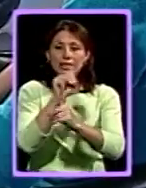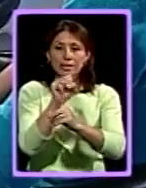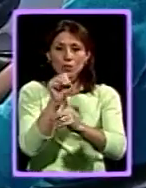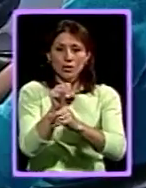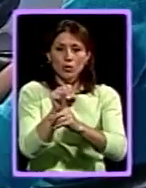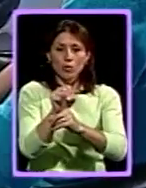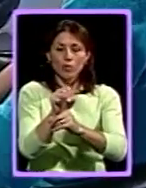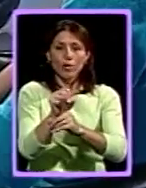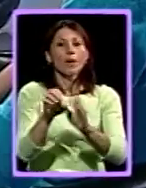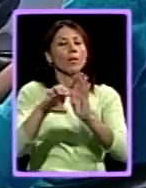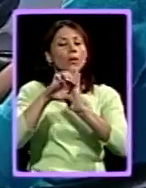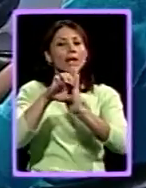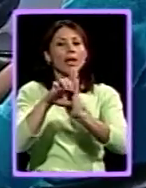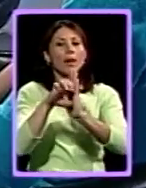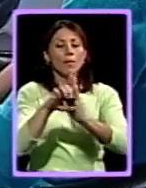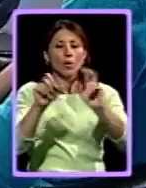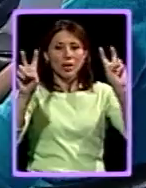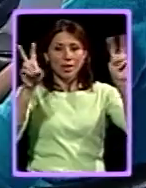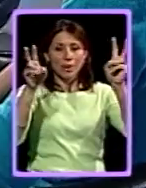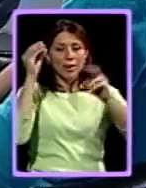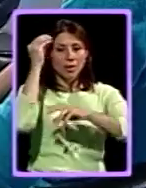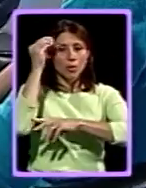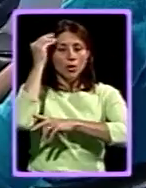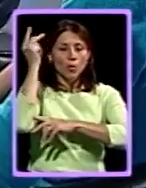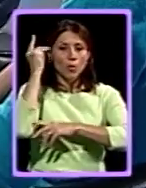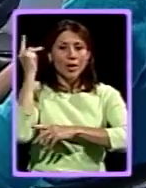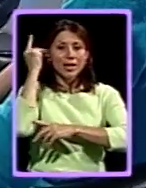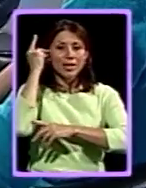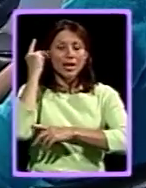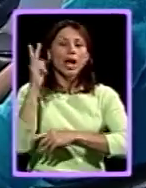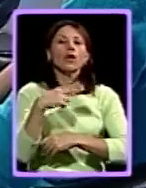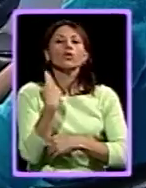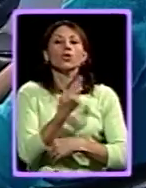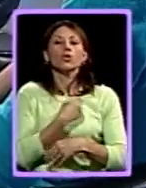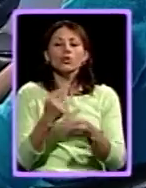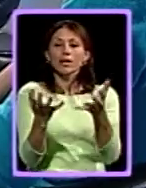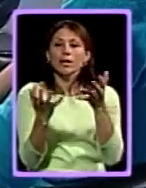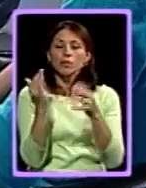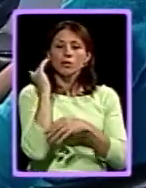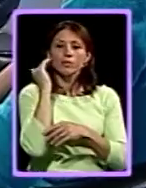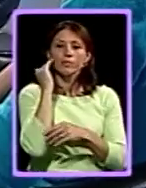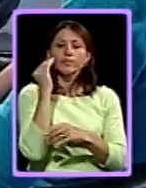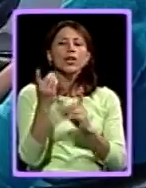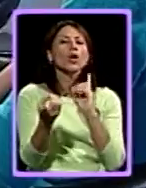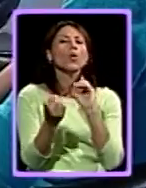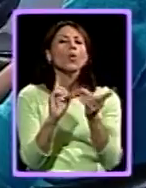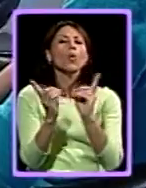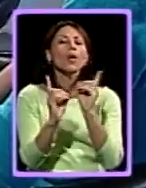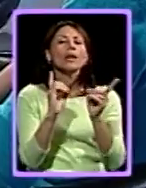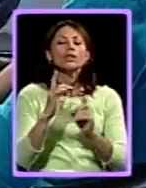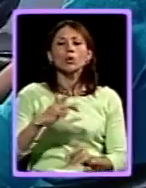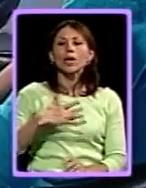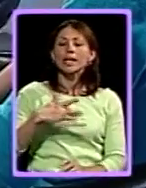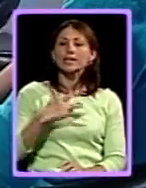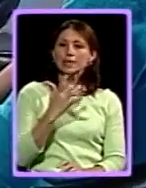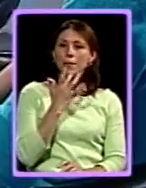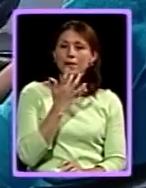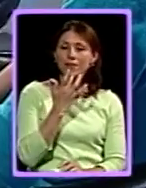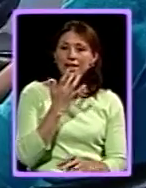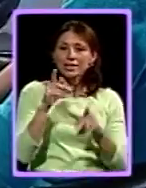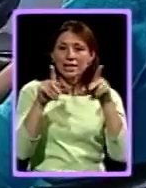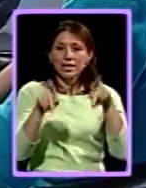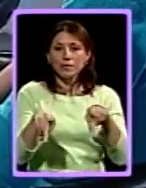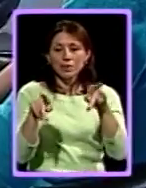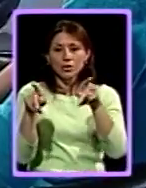ejemplo, en el caso de opinión política, pues queremos conocer cuáles son las preferencias de las personas,